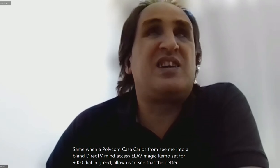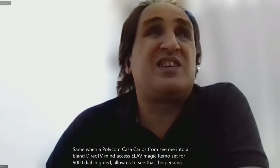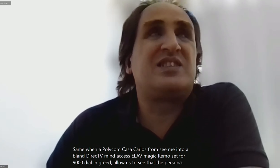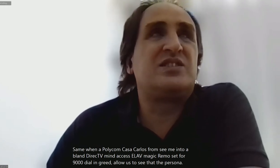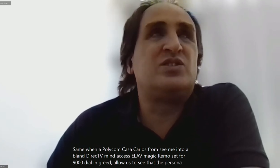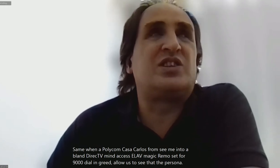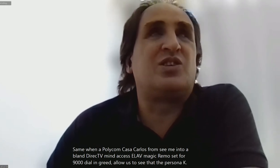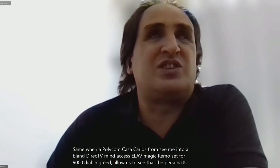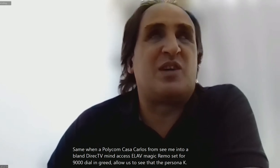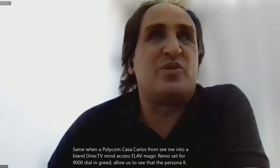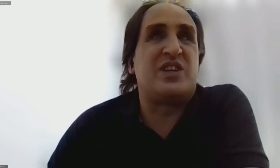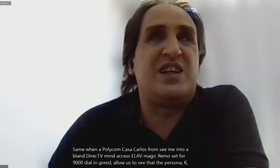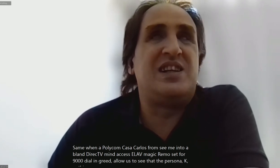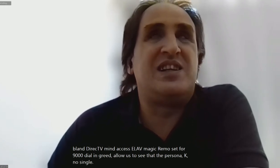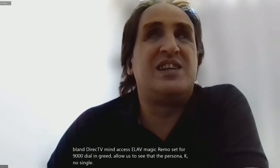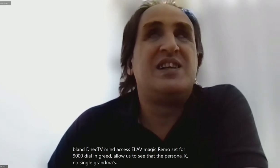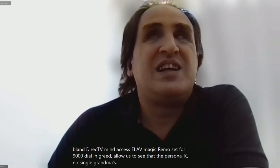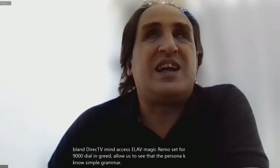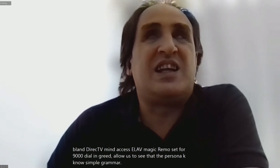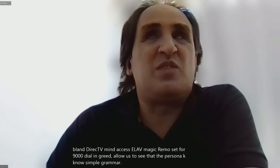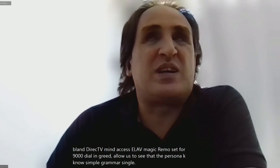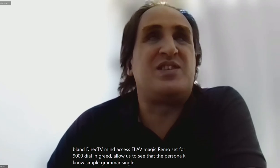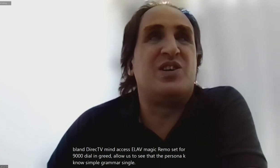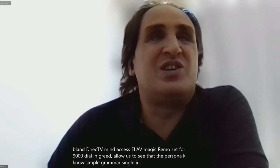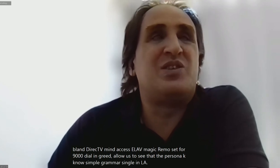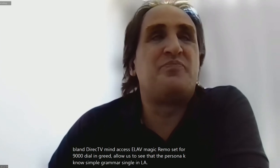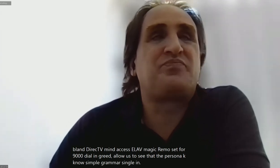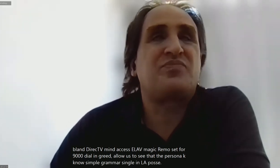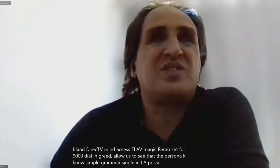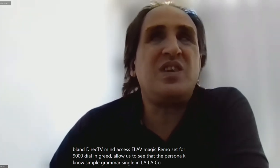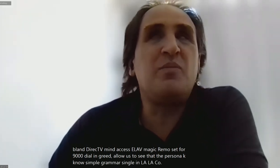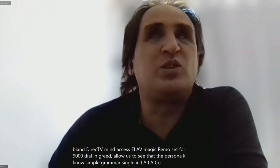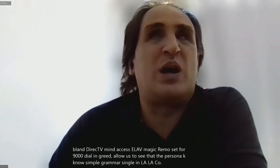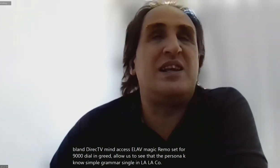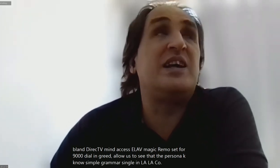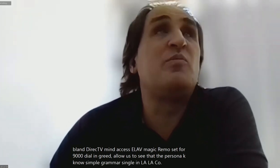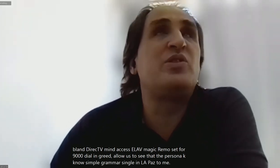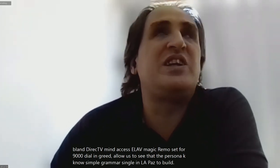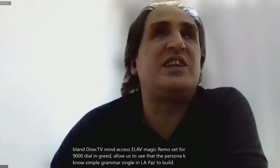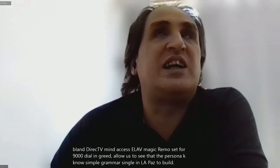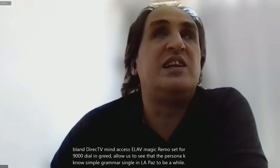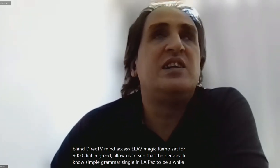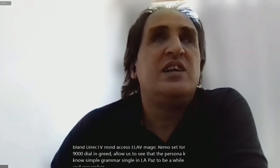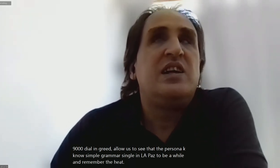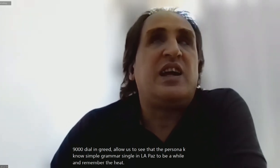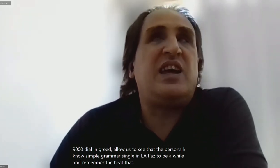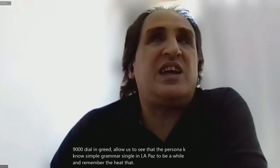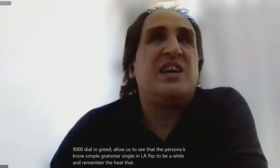personas que nos encontramos en el espacio virtual, en el mundo